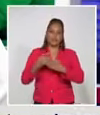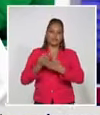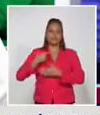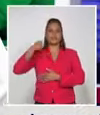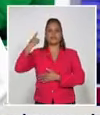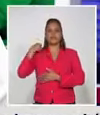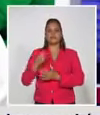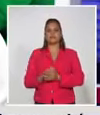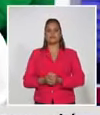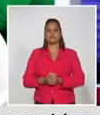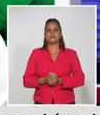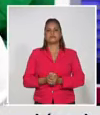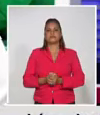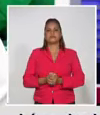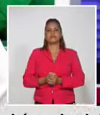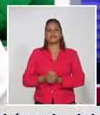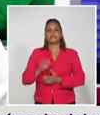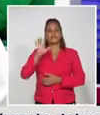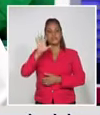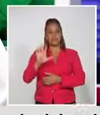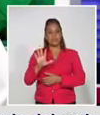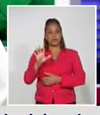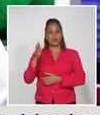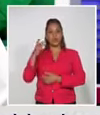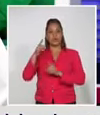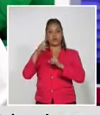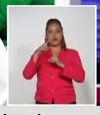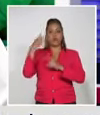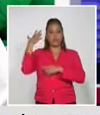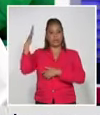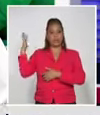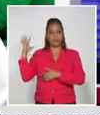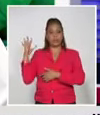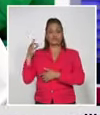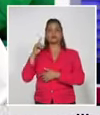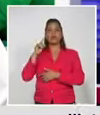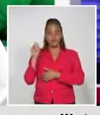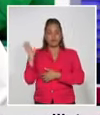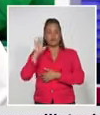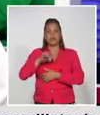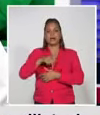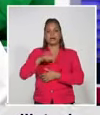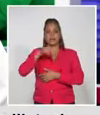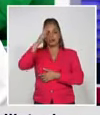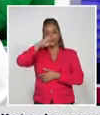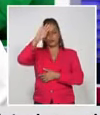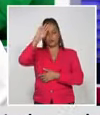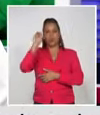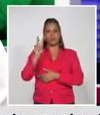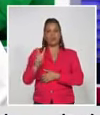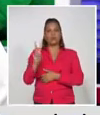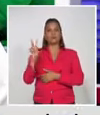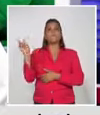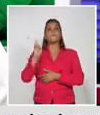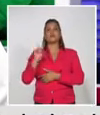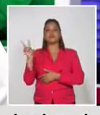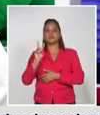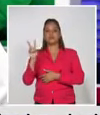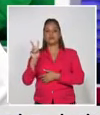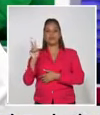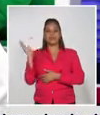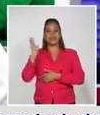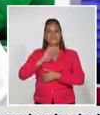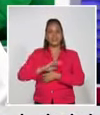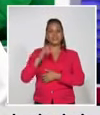Se diagnosticaron 5 extranjeros con COVID-19 en Cuba, 2 venezolanas procedentes de Colombia,